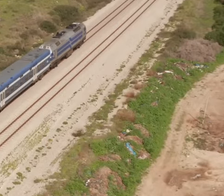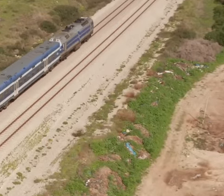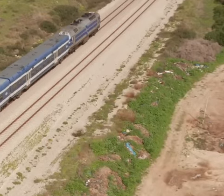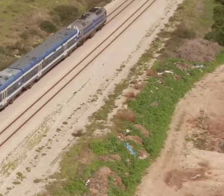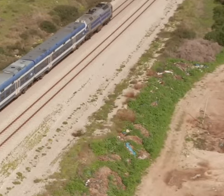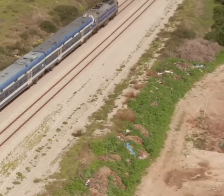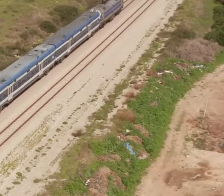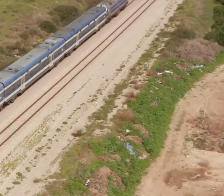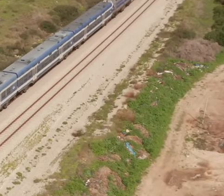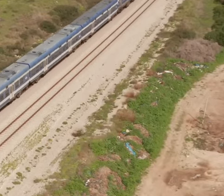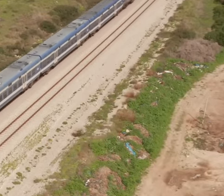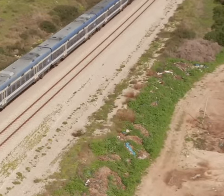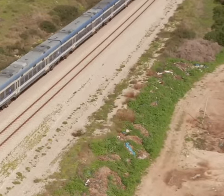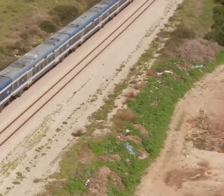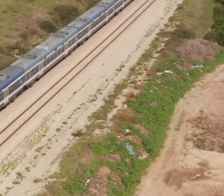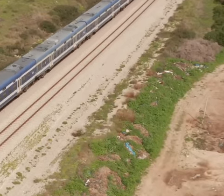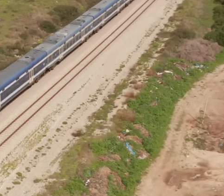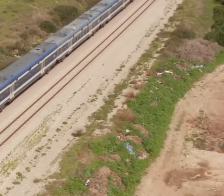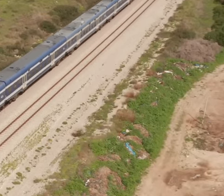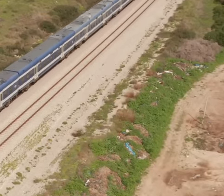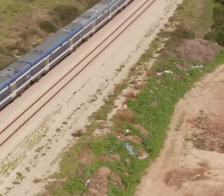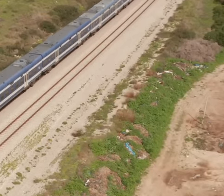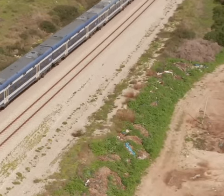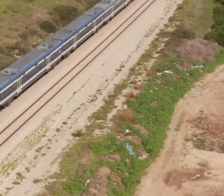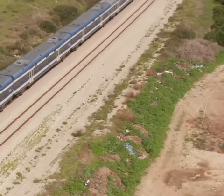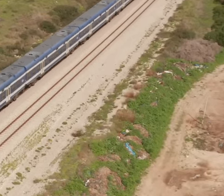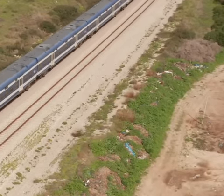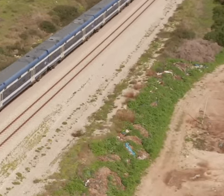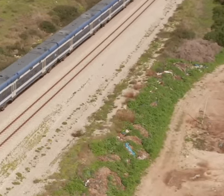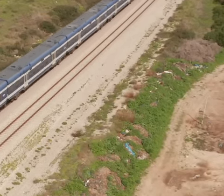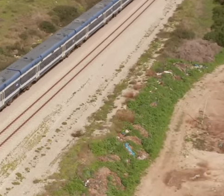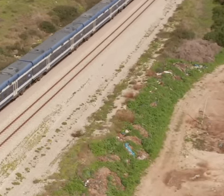tanto para pasajeros como para mercancías.